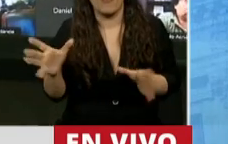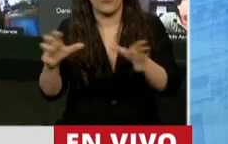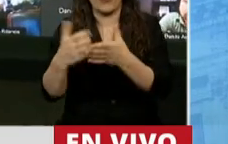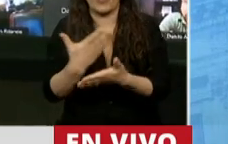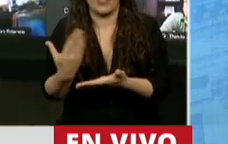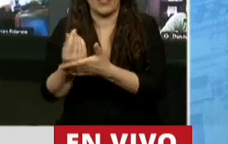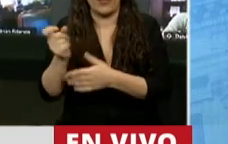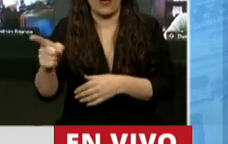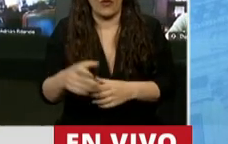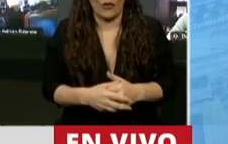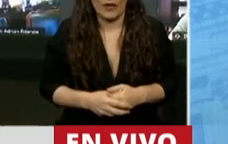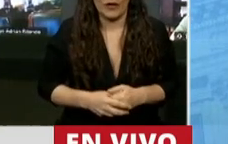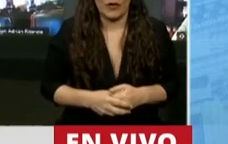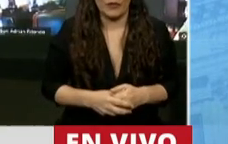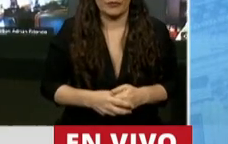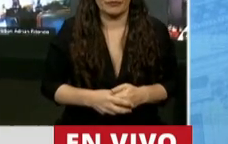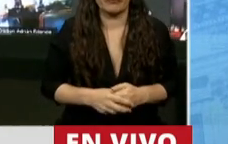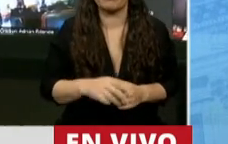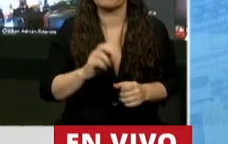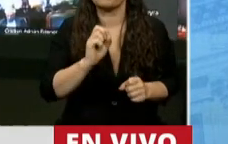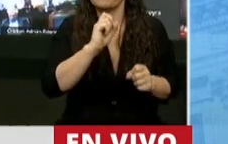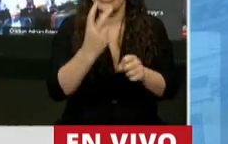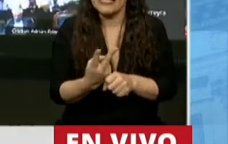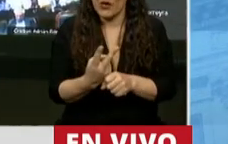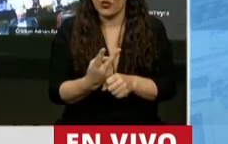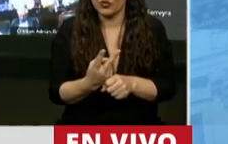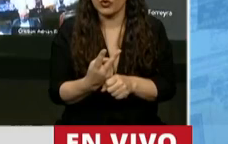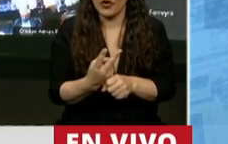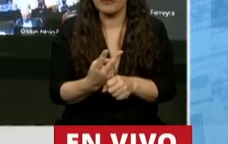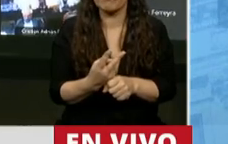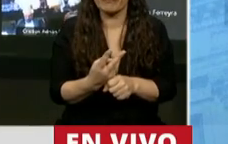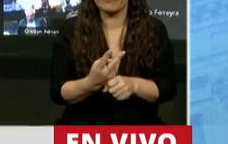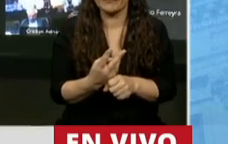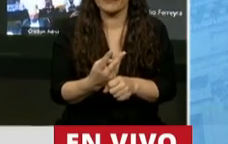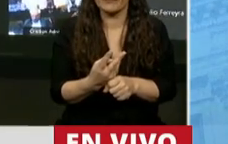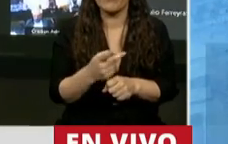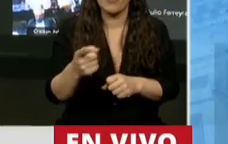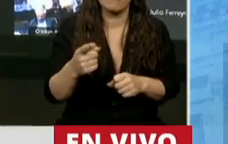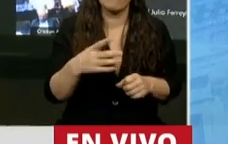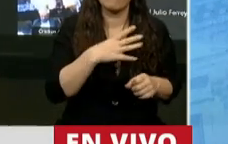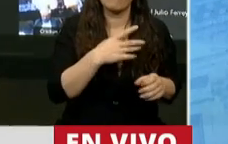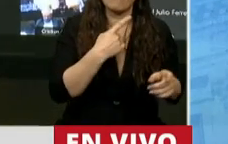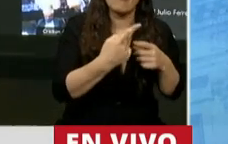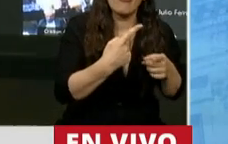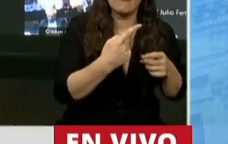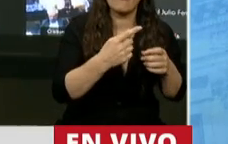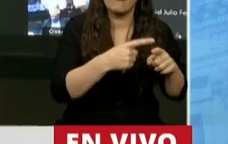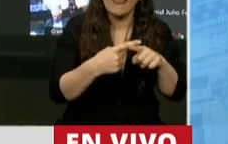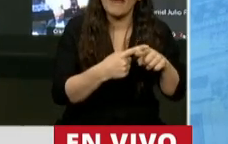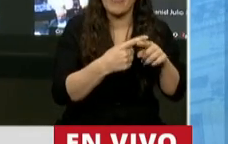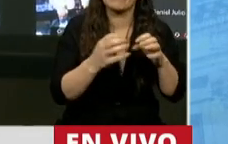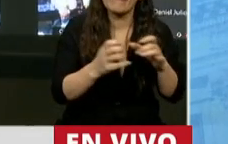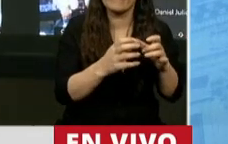oficialismo. En segundo lugar, y producto de la falta justamente de ese debate riguroso, que